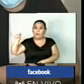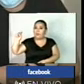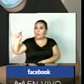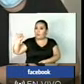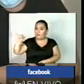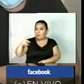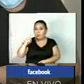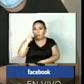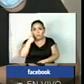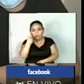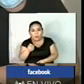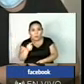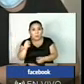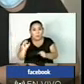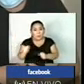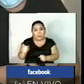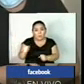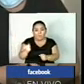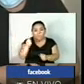que los clientes nos siguieran